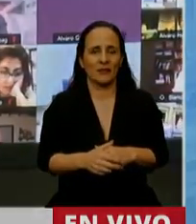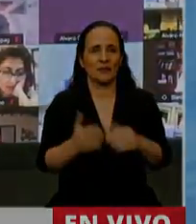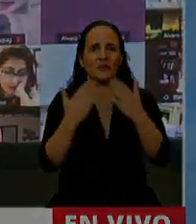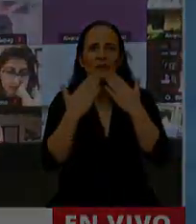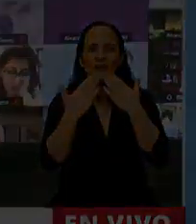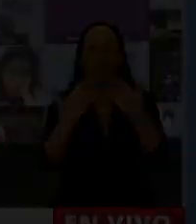ley de leyes, que asegure el buen funcionamiento del Estado, instrumento para gobernar con eficacia,